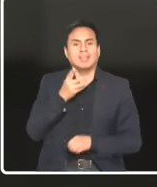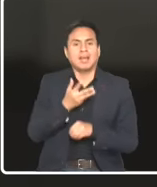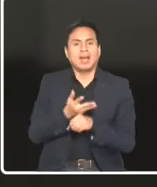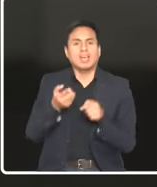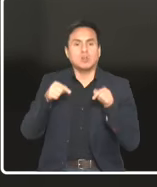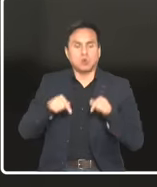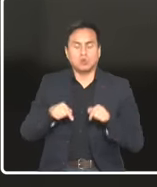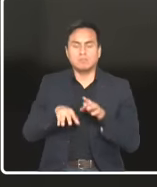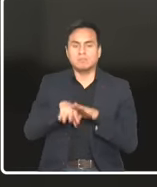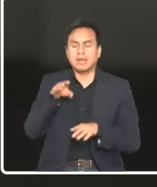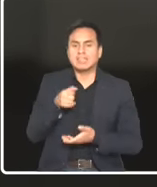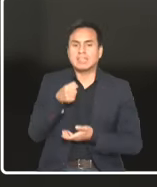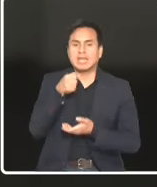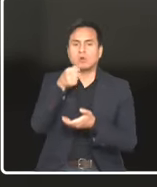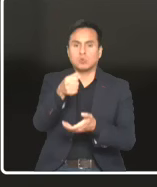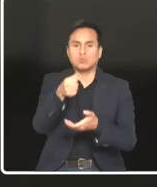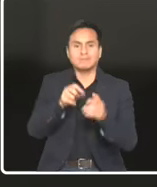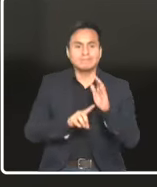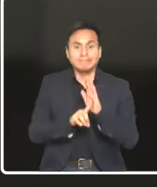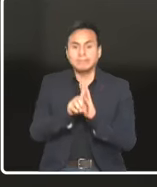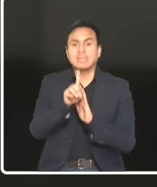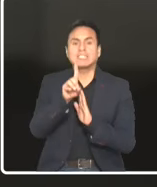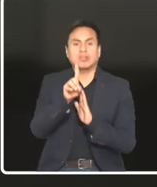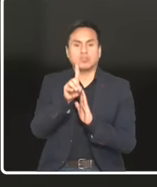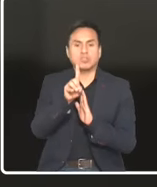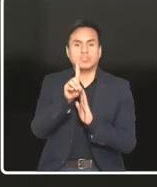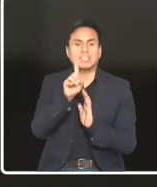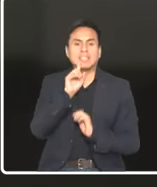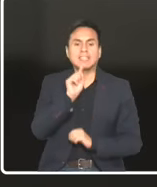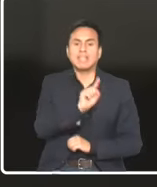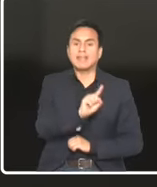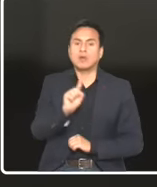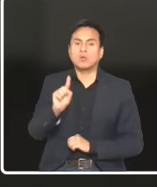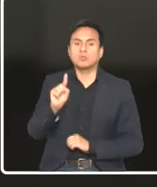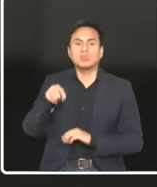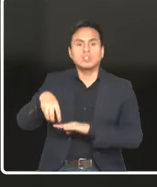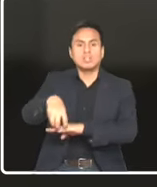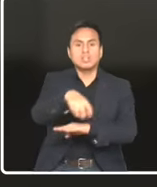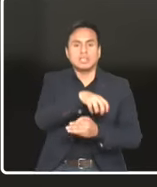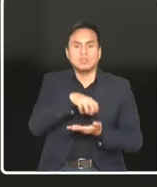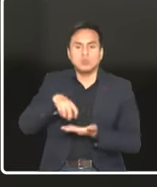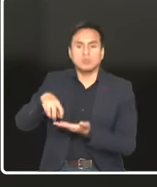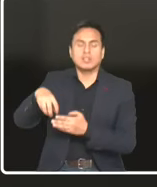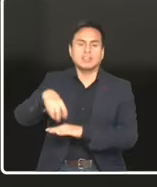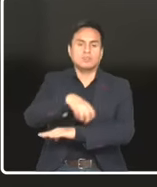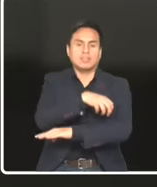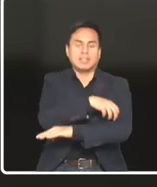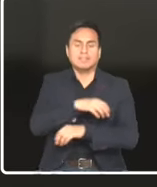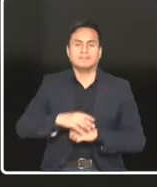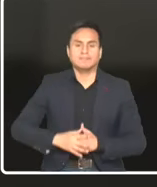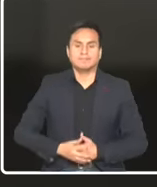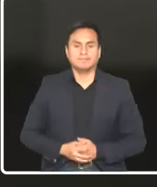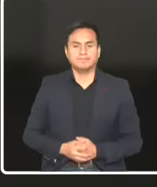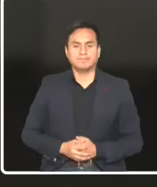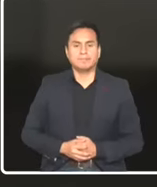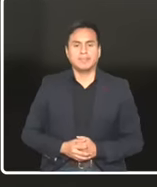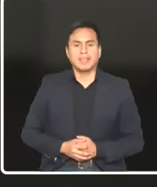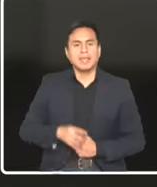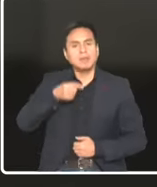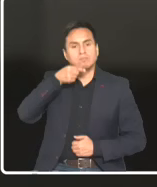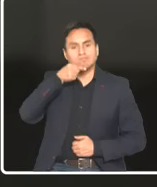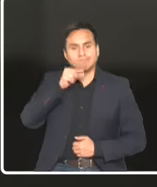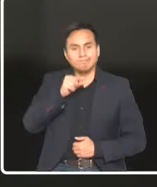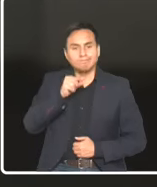hoy con más recursos para el desarrollo de cada uno de los territorios regionales la